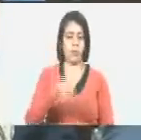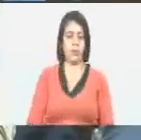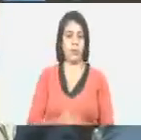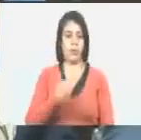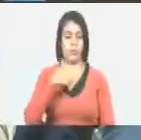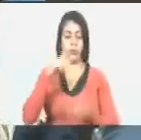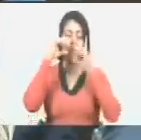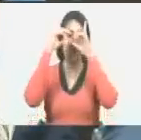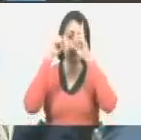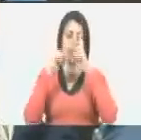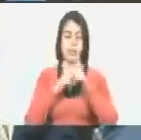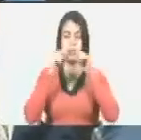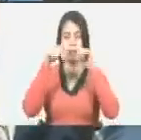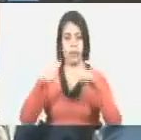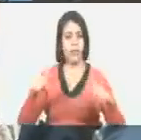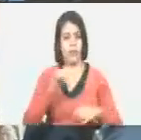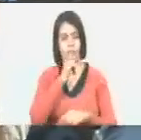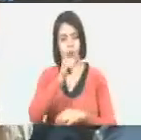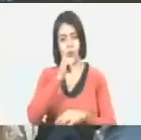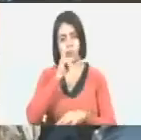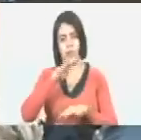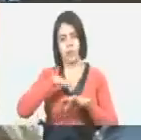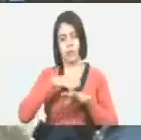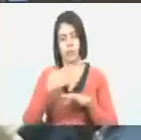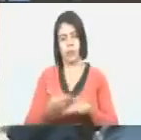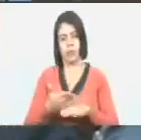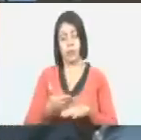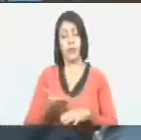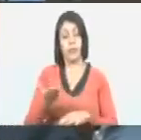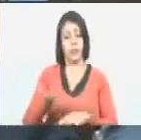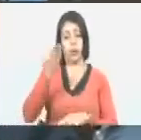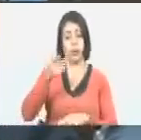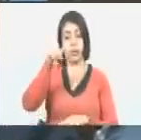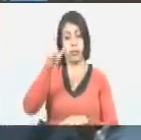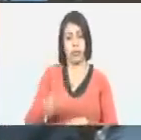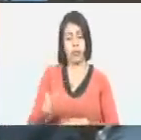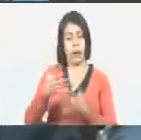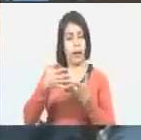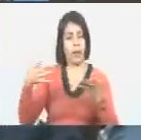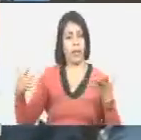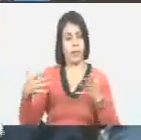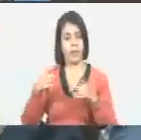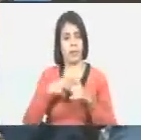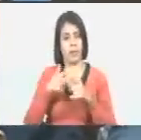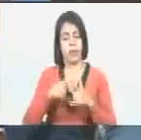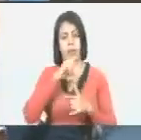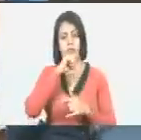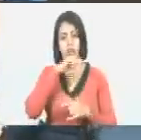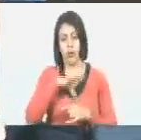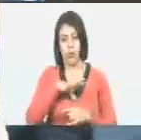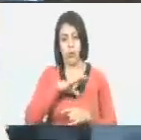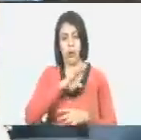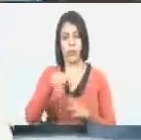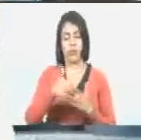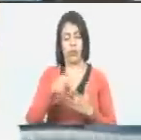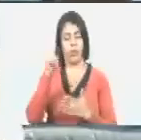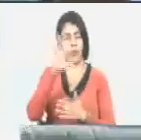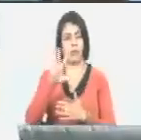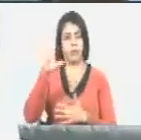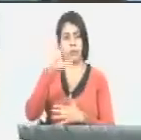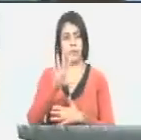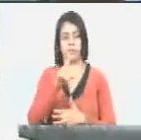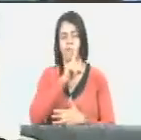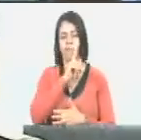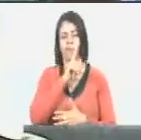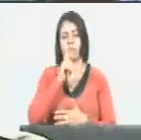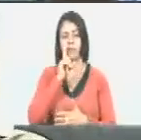Hemos decidido tomar este punto de información para exaltar la figura de uno de los grandes referentes históricos de la historia de Venezuela. Y